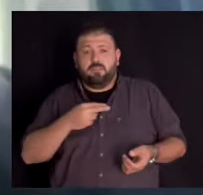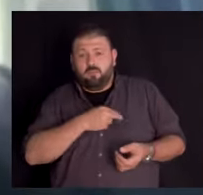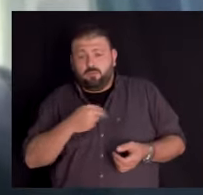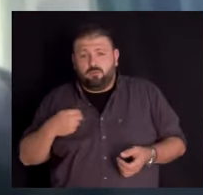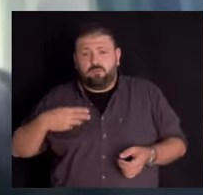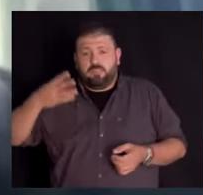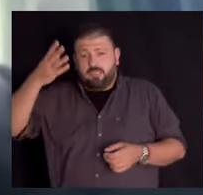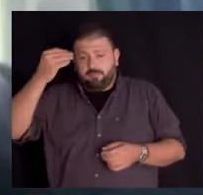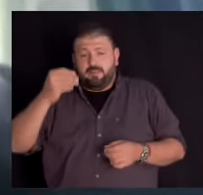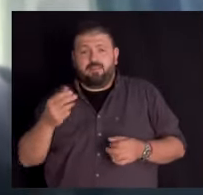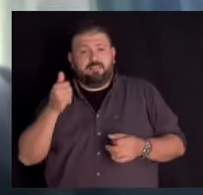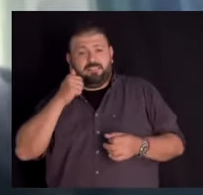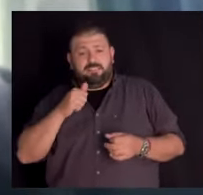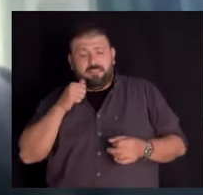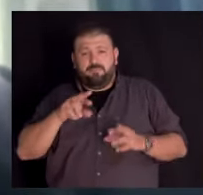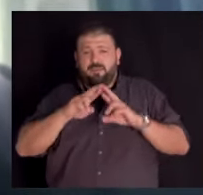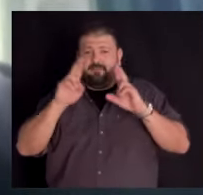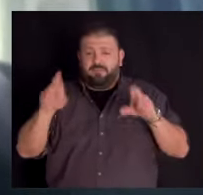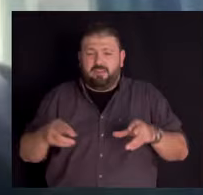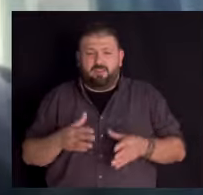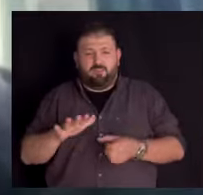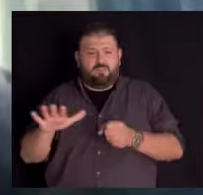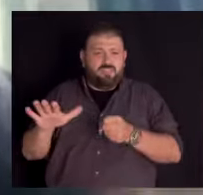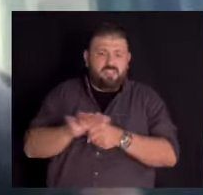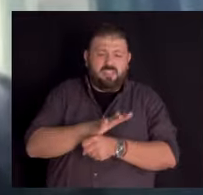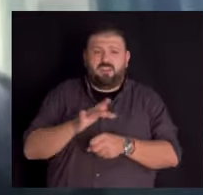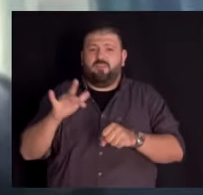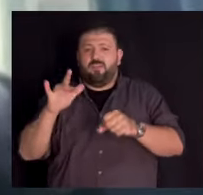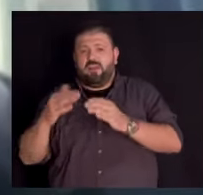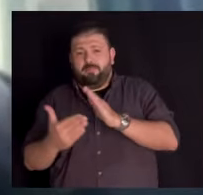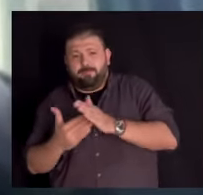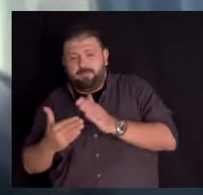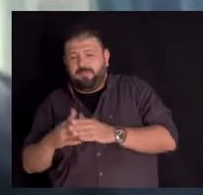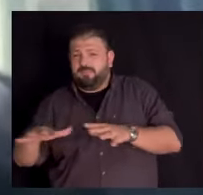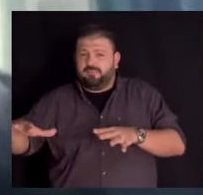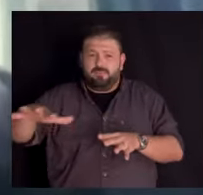la despensa, el refrigerador, el tocador, ¿sí?,